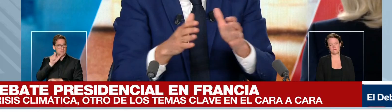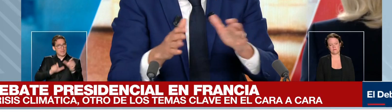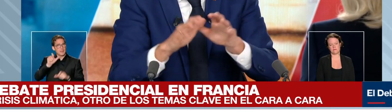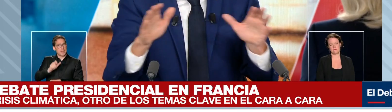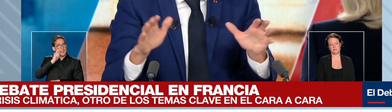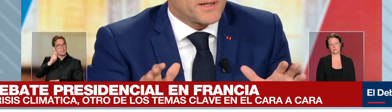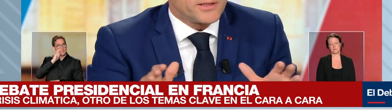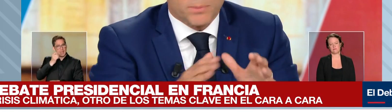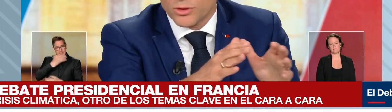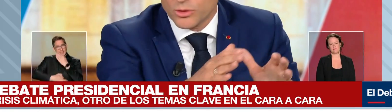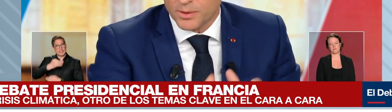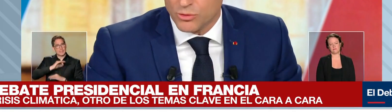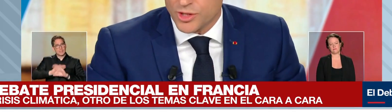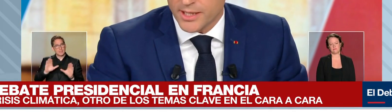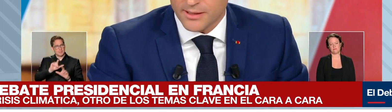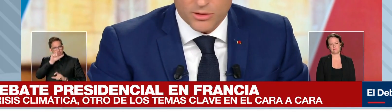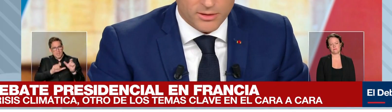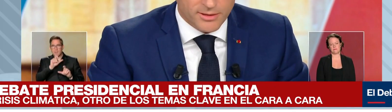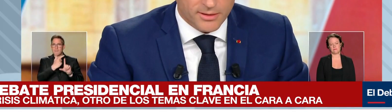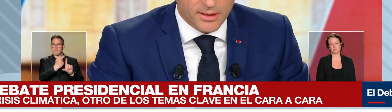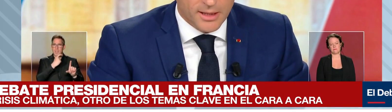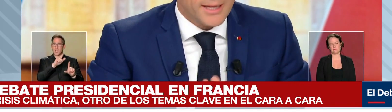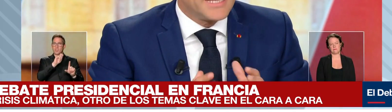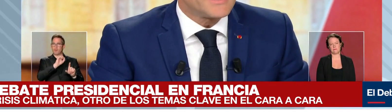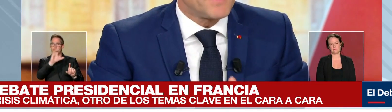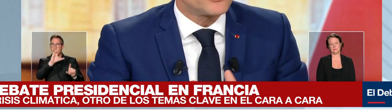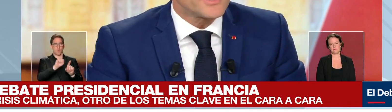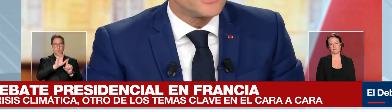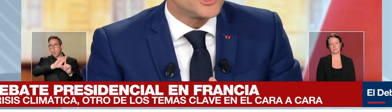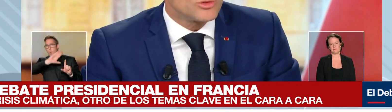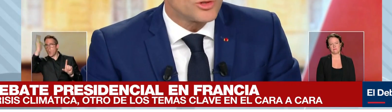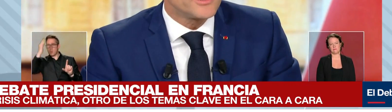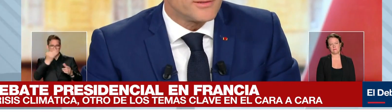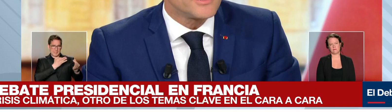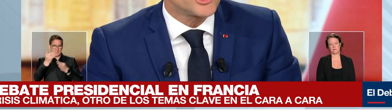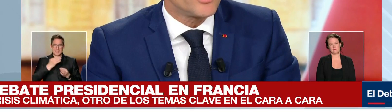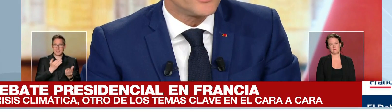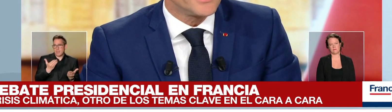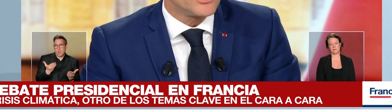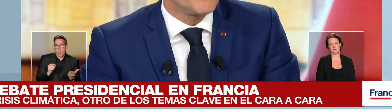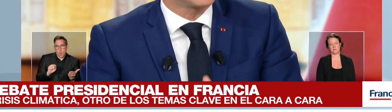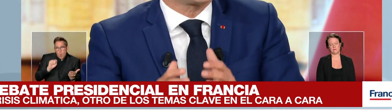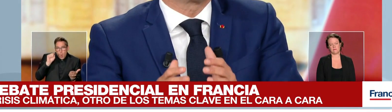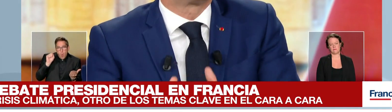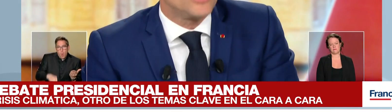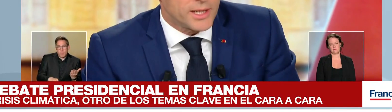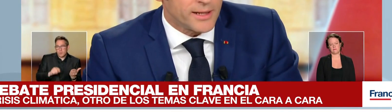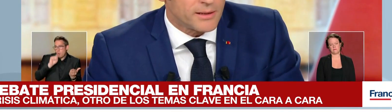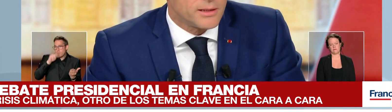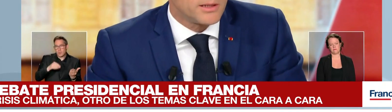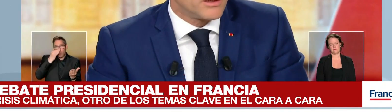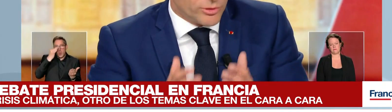Eso es lo que dicen los expertos. Lo que dicen los expertos independientes. No existe.